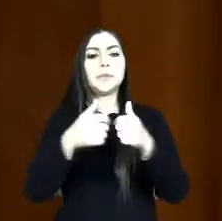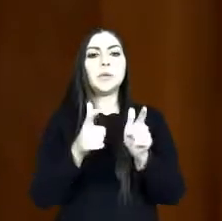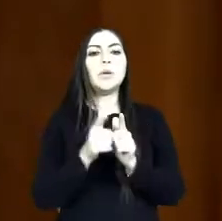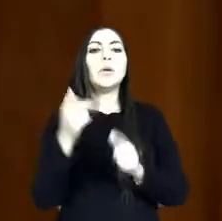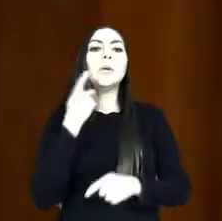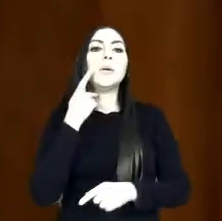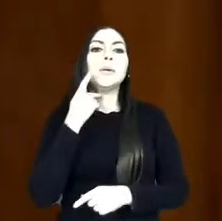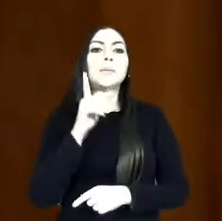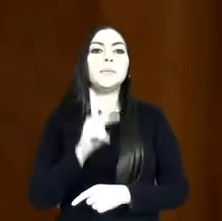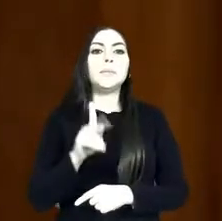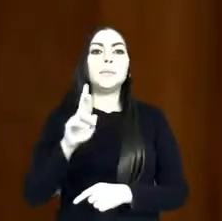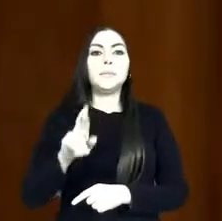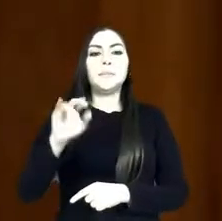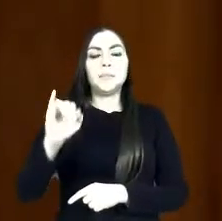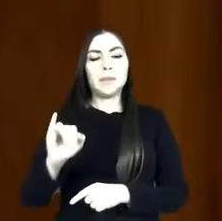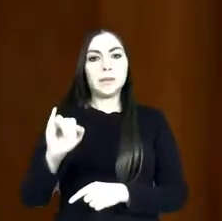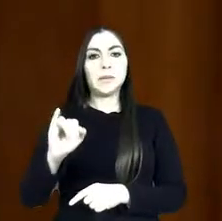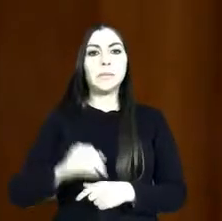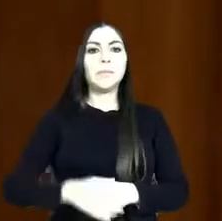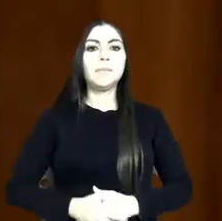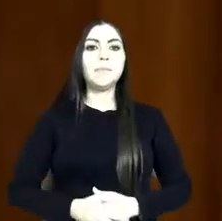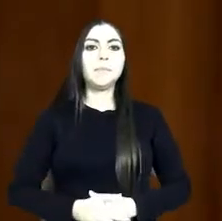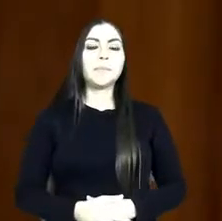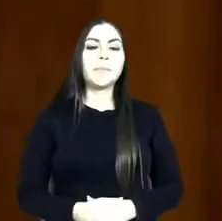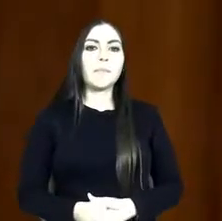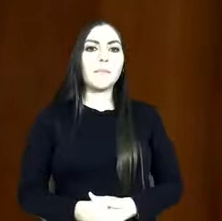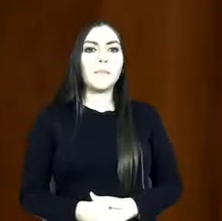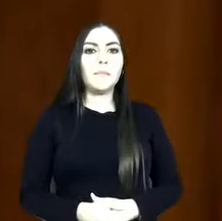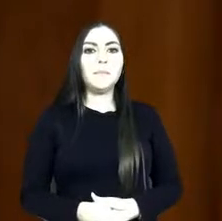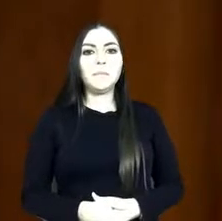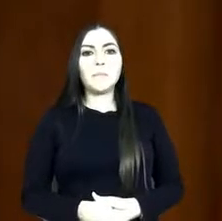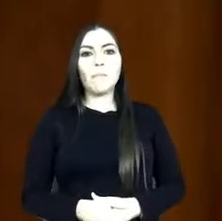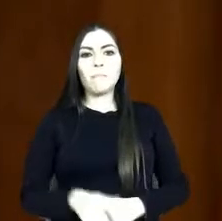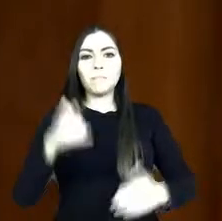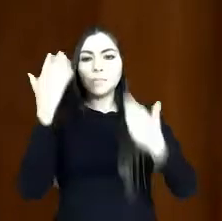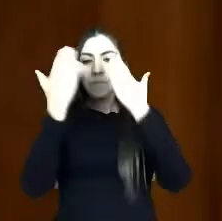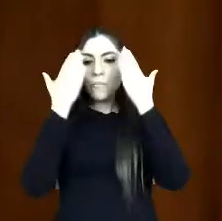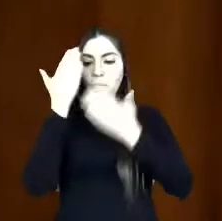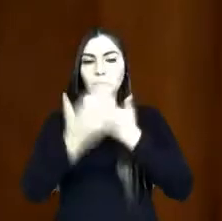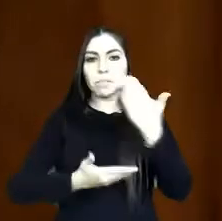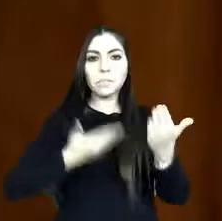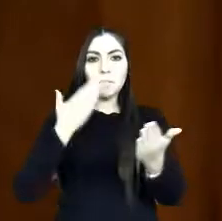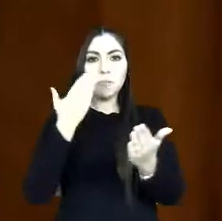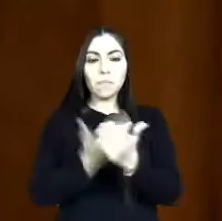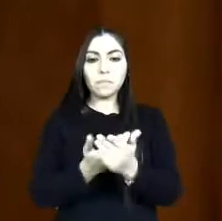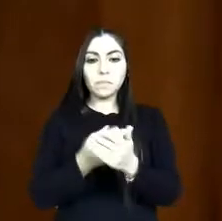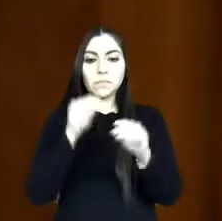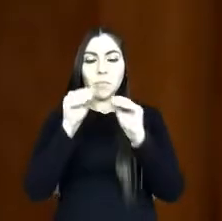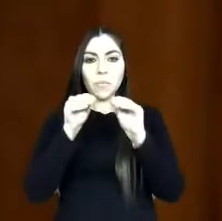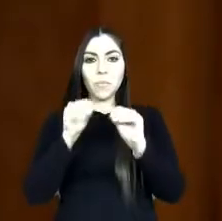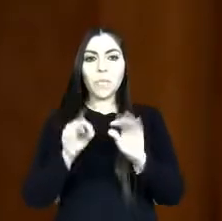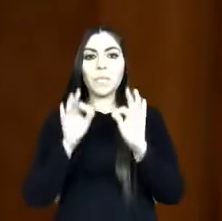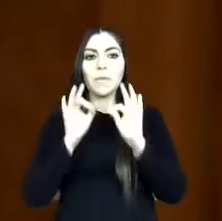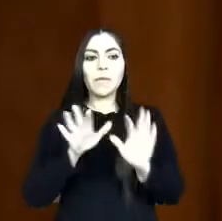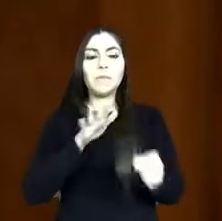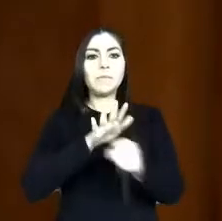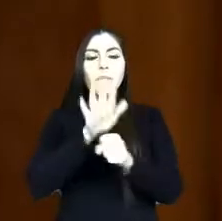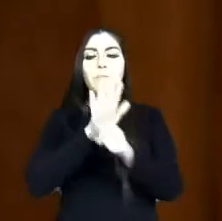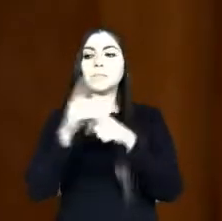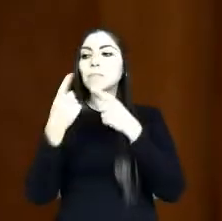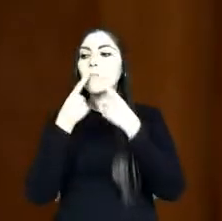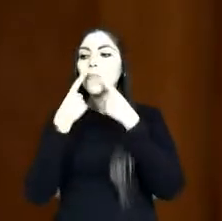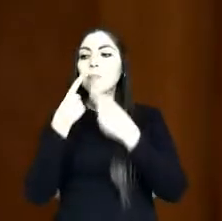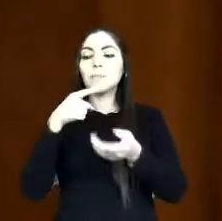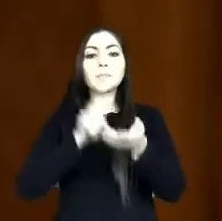del Partido Revolucionario Institucional. Desarrollado el estudio de la iniciativa de decreto y ampliamente discutido en las